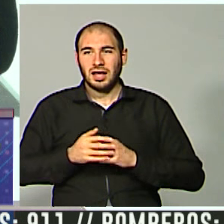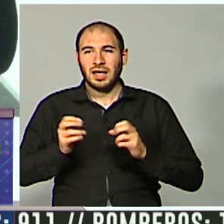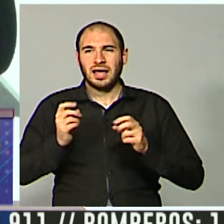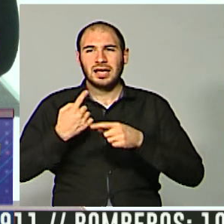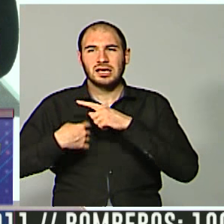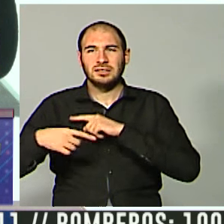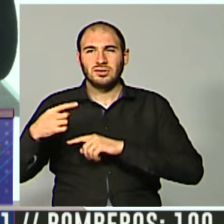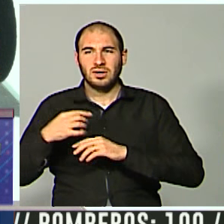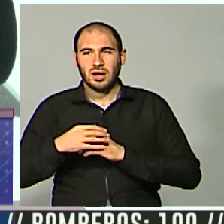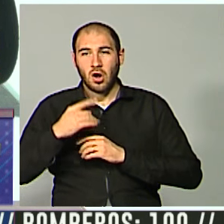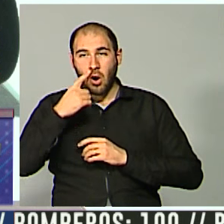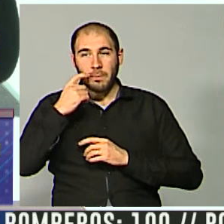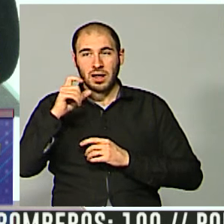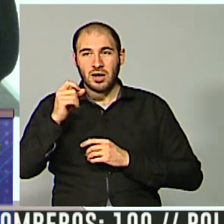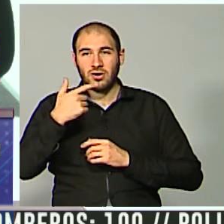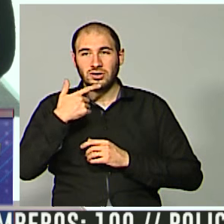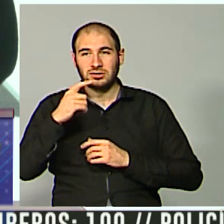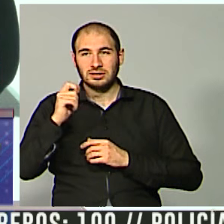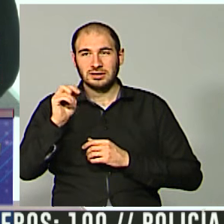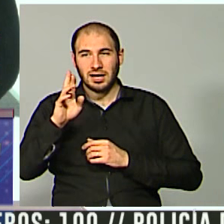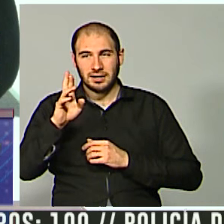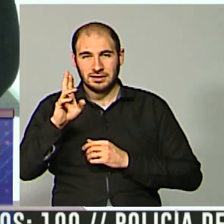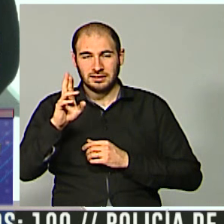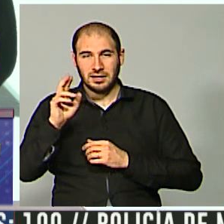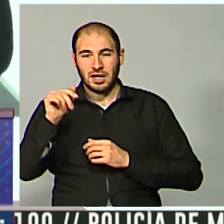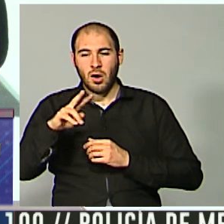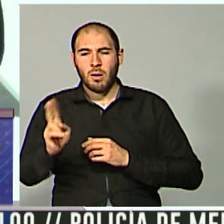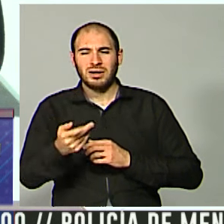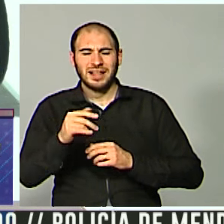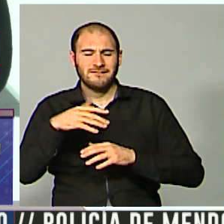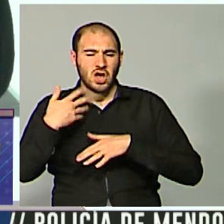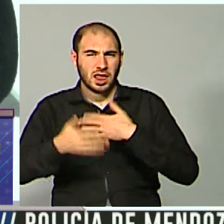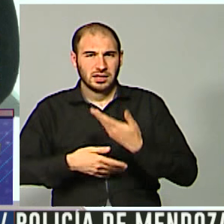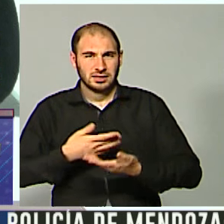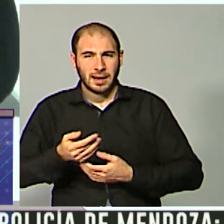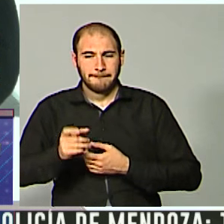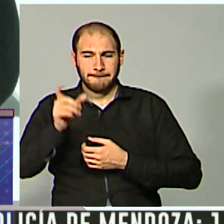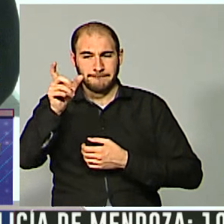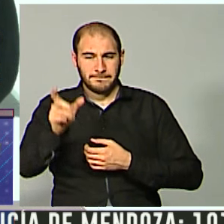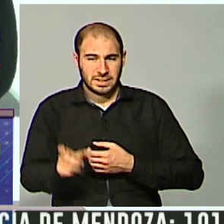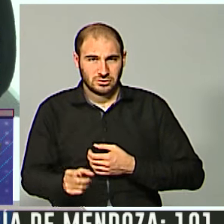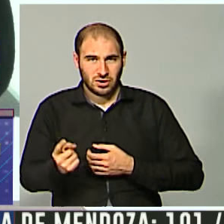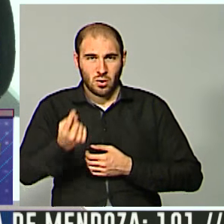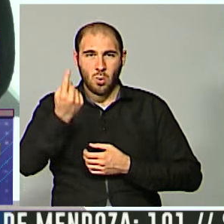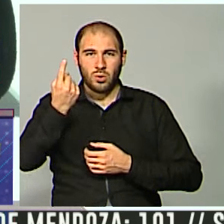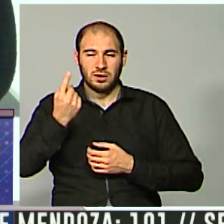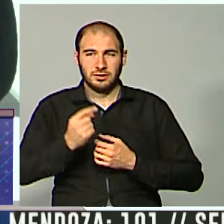de la historia de Óscar Navarro Correa, la muerte violenta de uno de los personajes